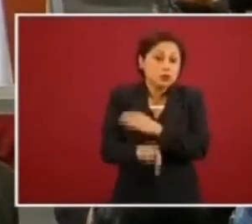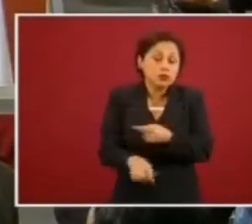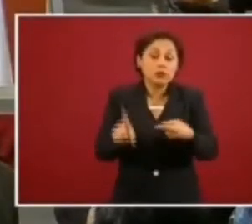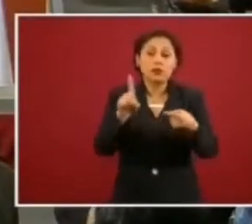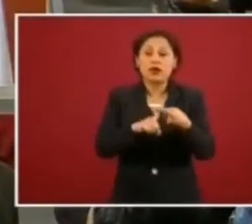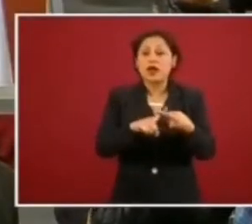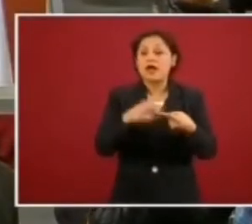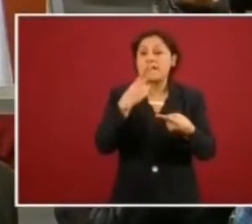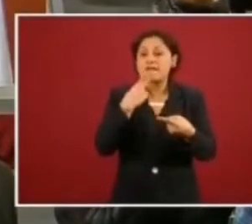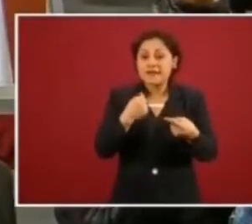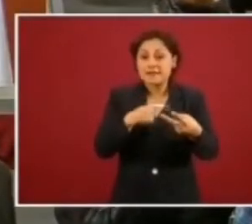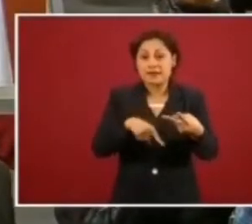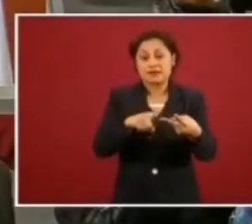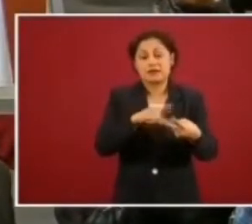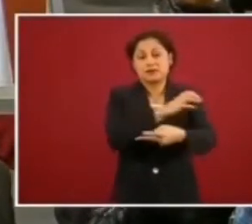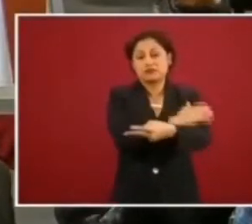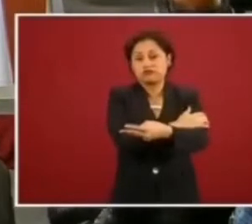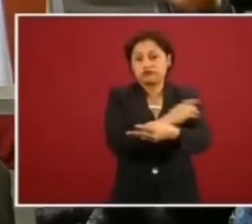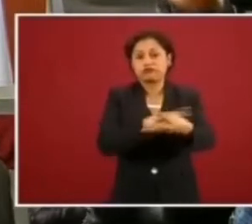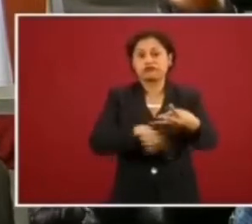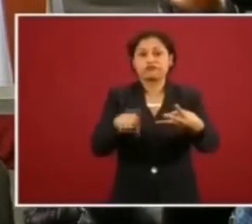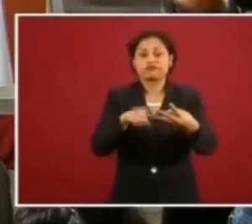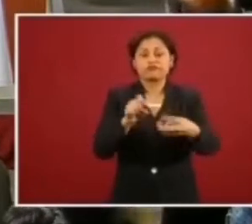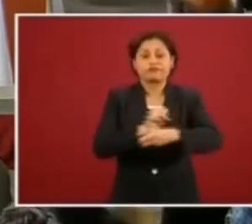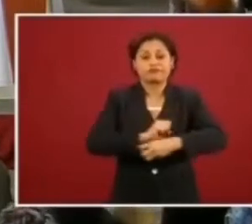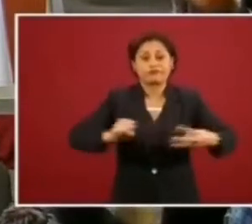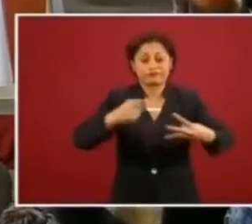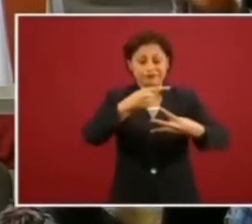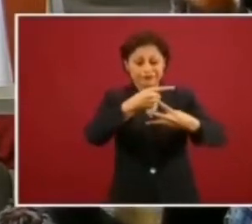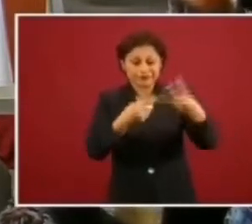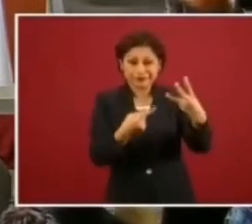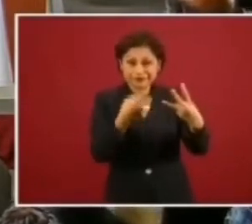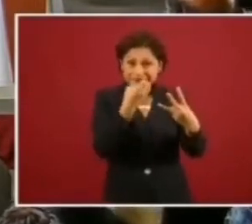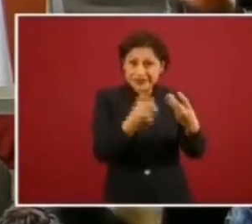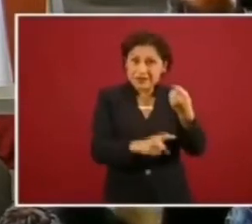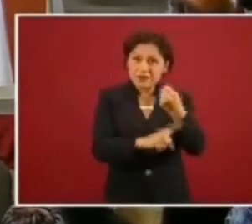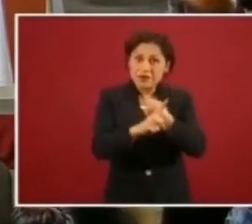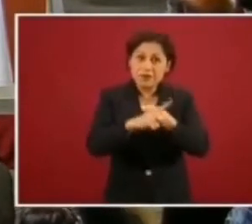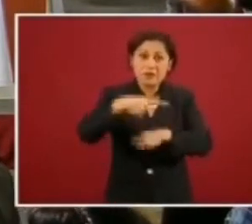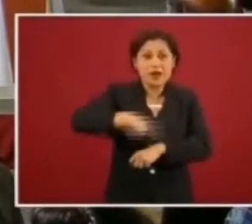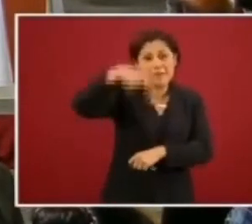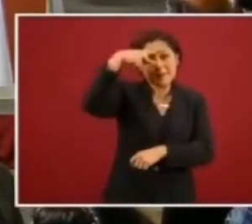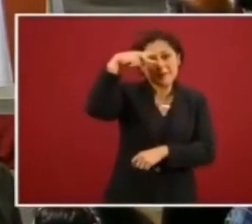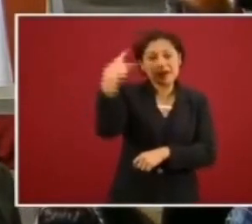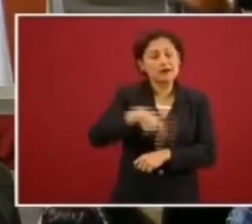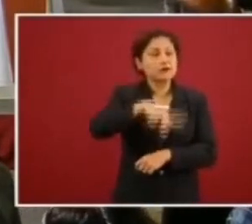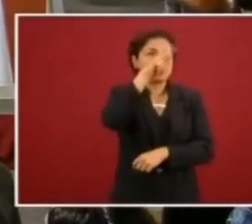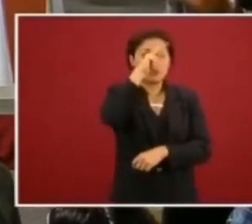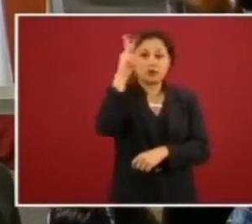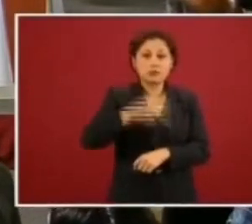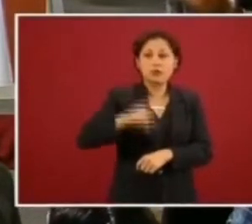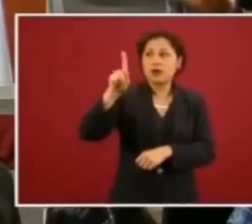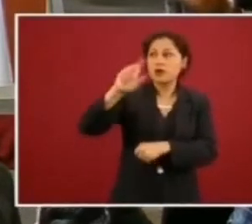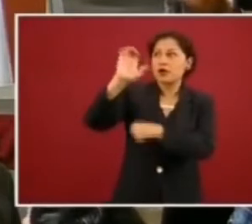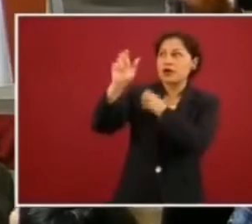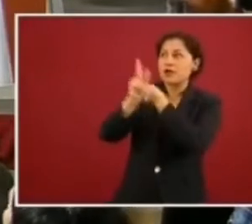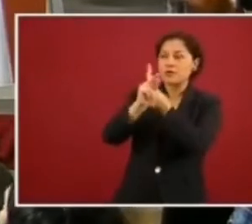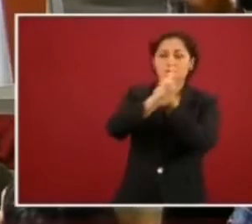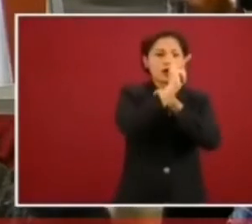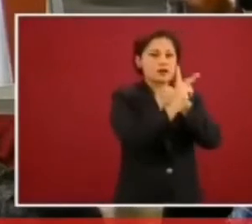obesidad, son tres enfermedades, tres condiciones de salud en las que México destaca con respecto al resto de los países del mundo